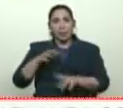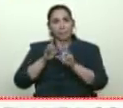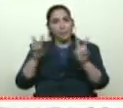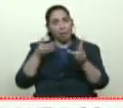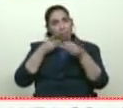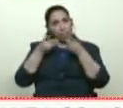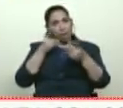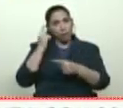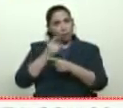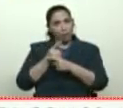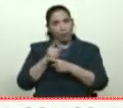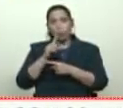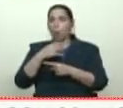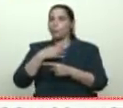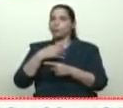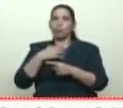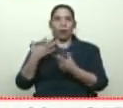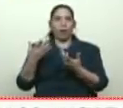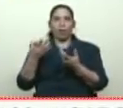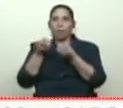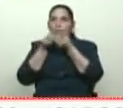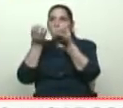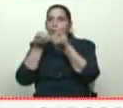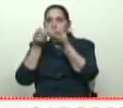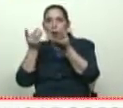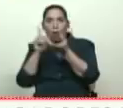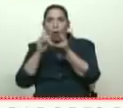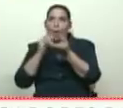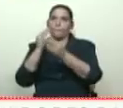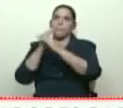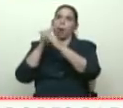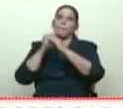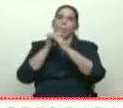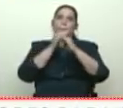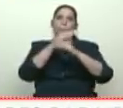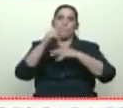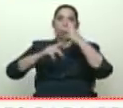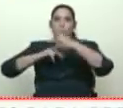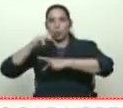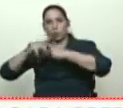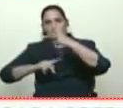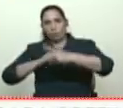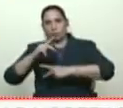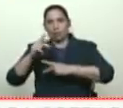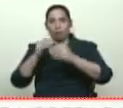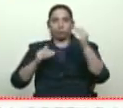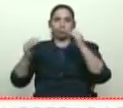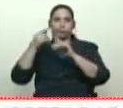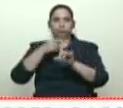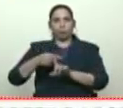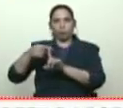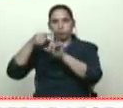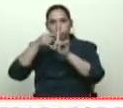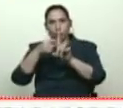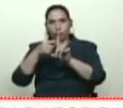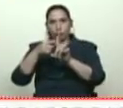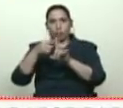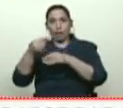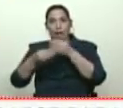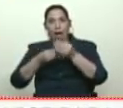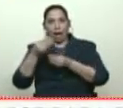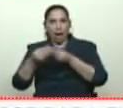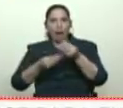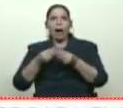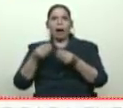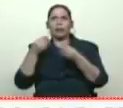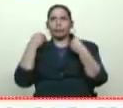diálogo no quiere interrumpir estos procesos que han sido altamente positivos y que generan expectativas para el